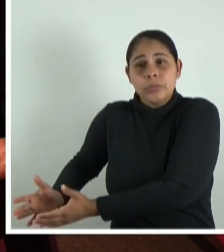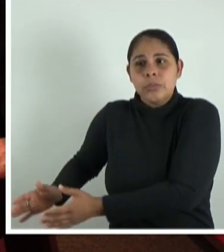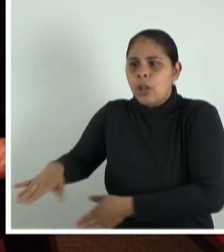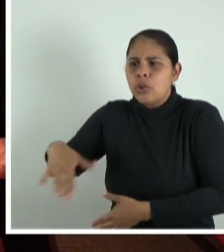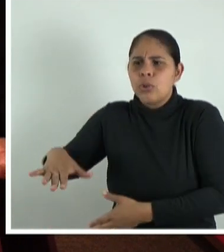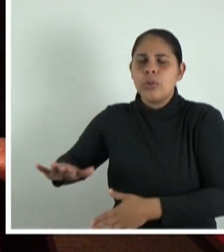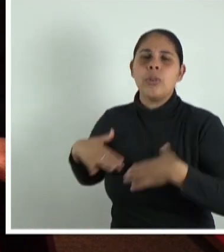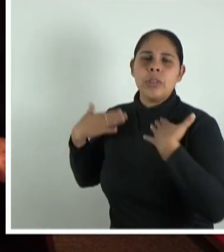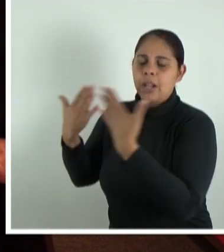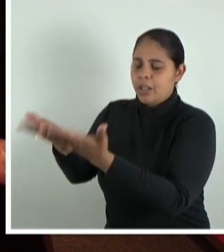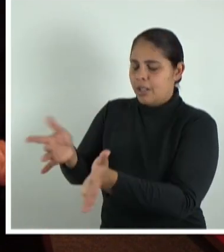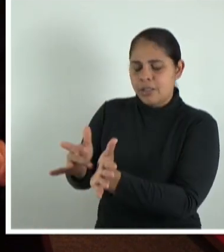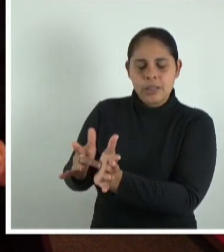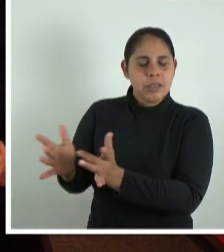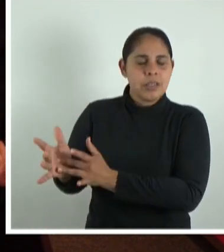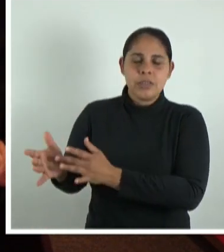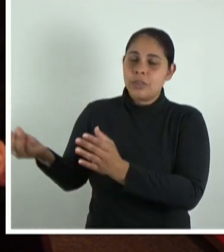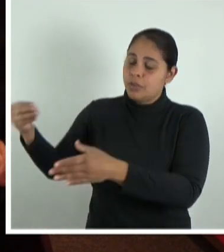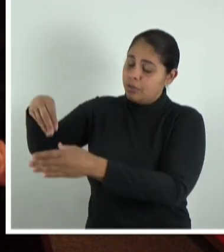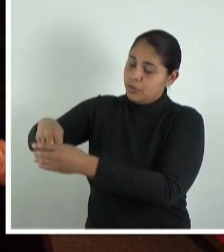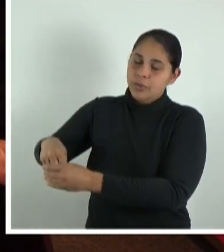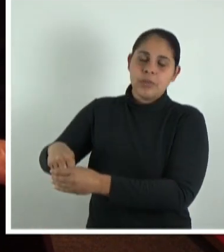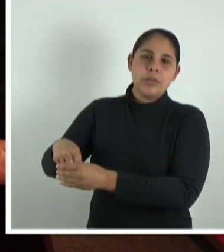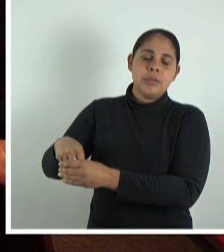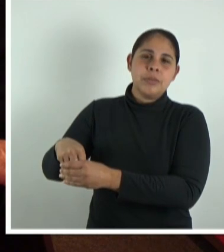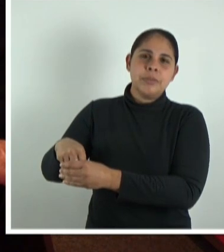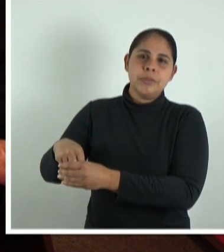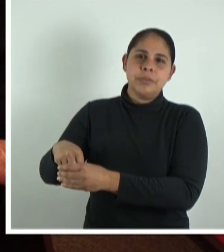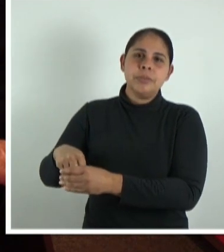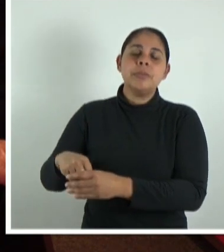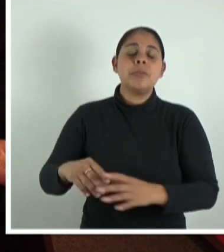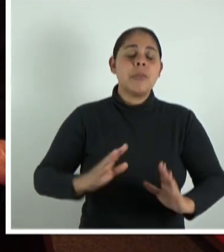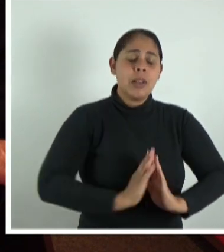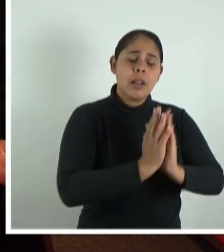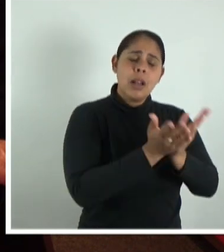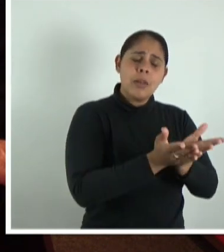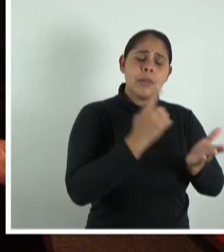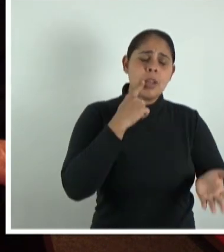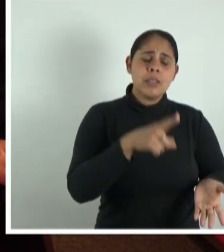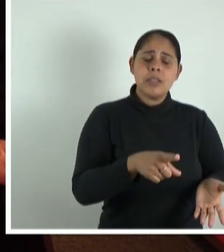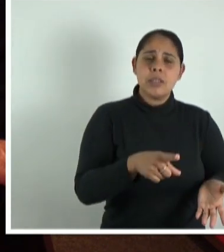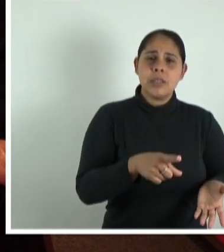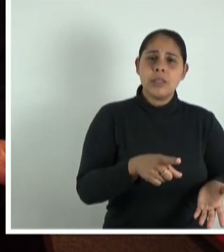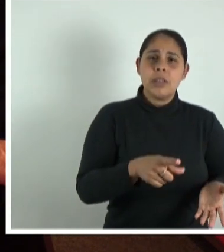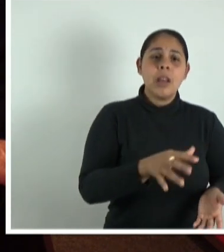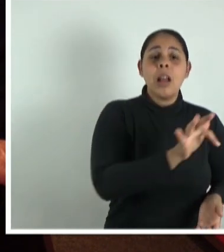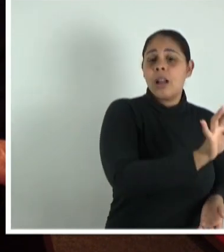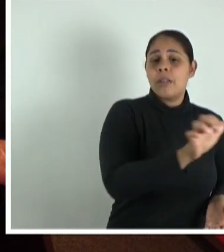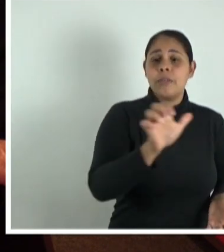Y en Romanos 4, versículo 16, dice algo interesante, dice: es por fe que es por